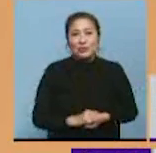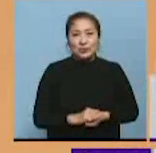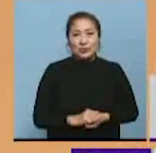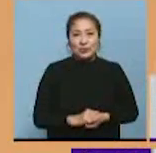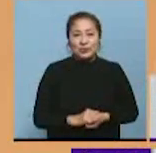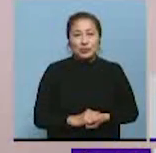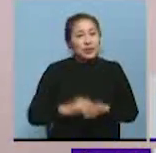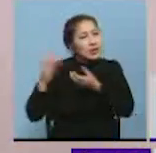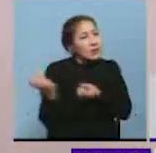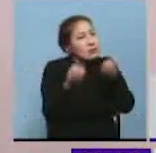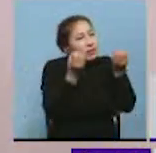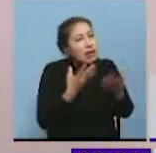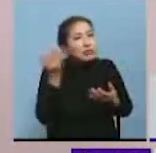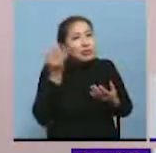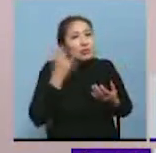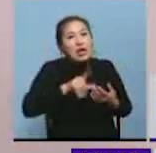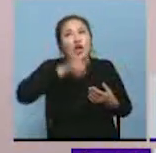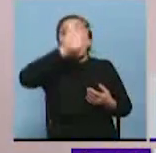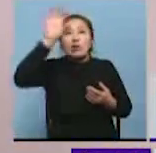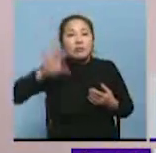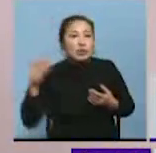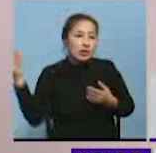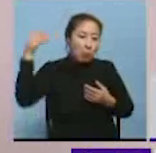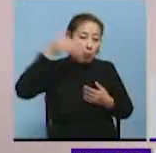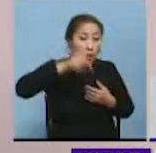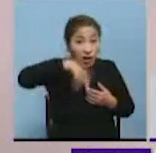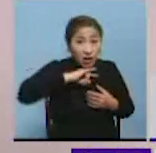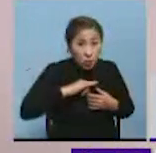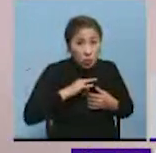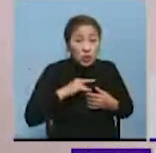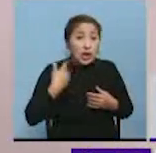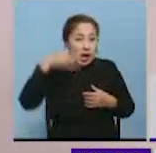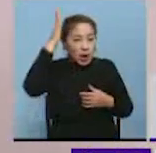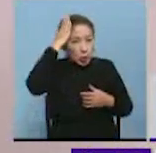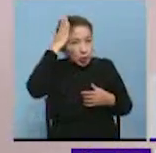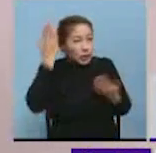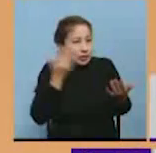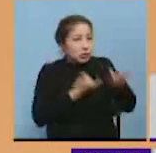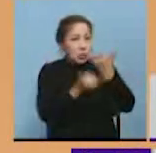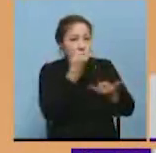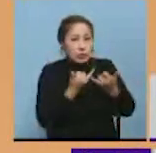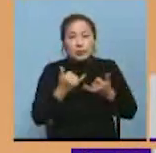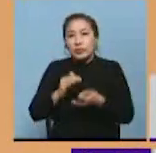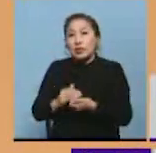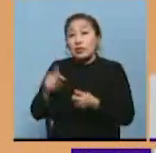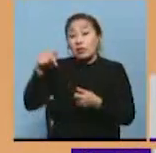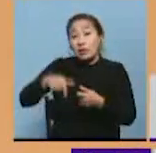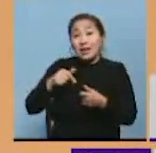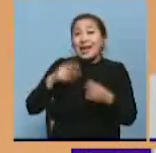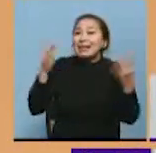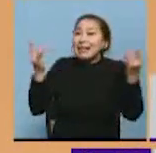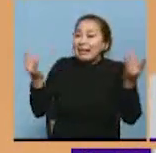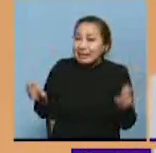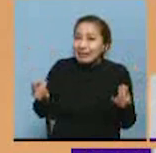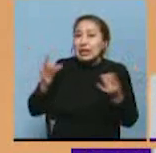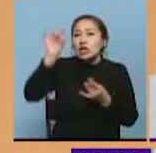¿no? Invitados especiales de otras provincias, por ejemplo, en la parte cultural hablemos. No, en la parte artística